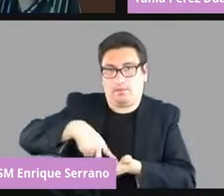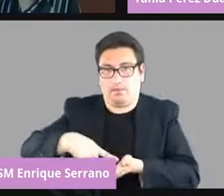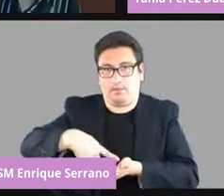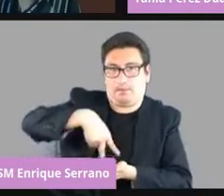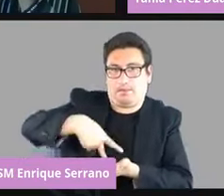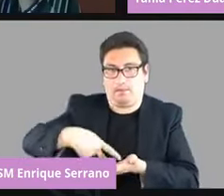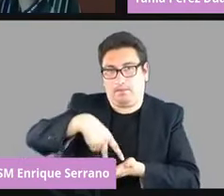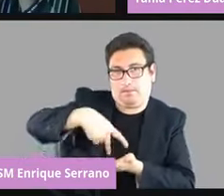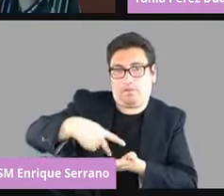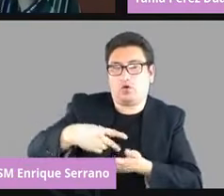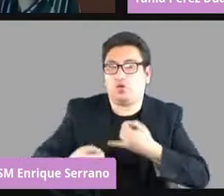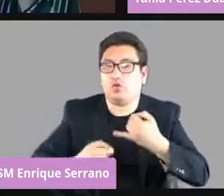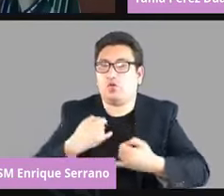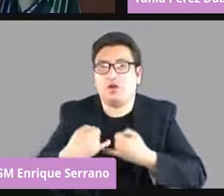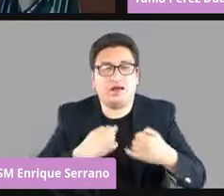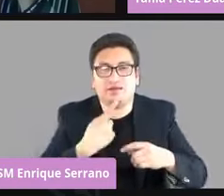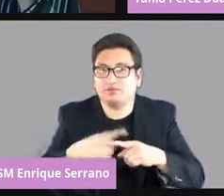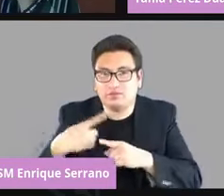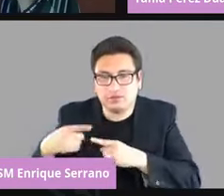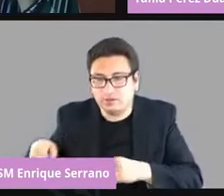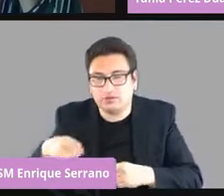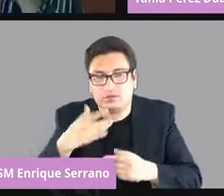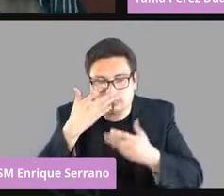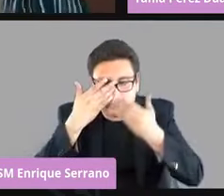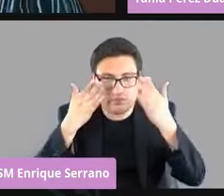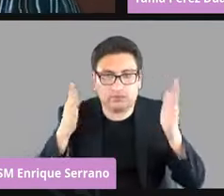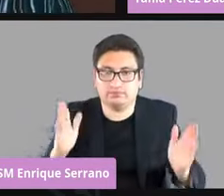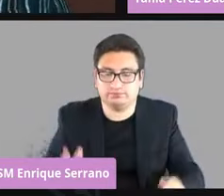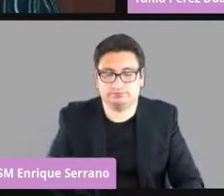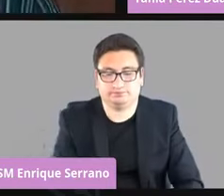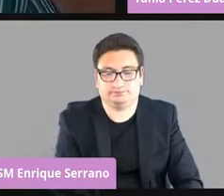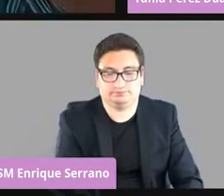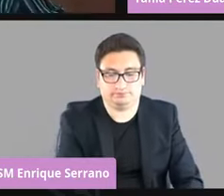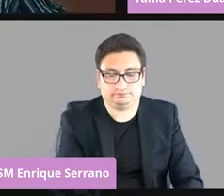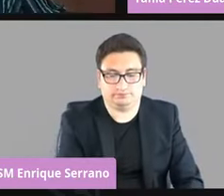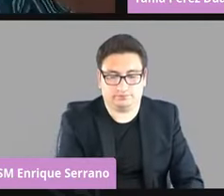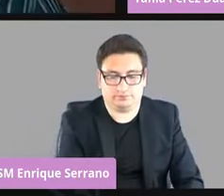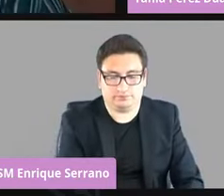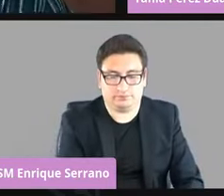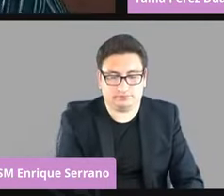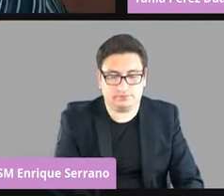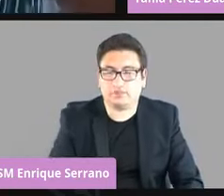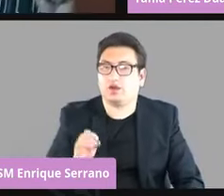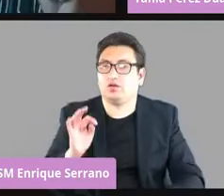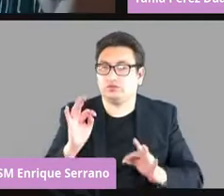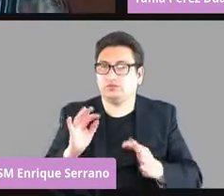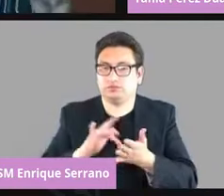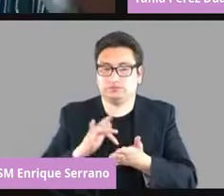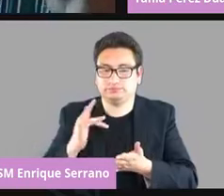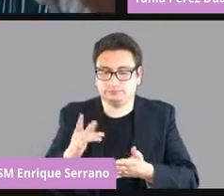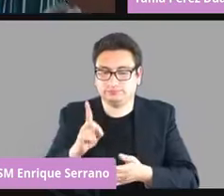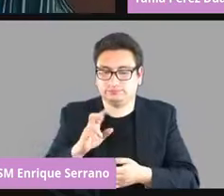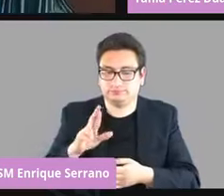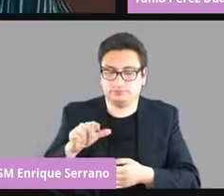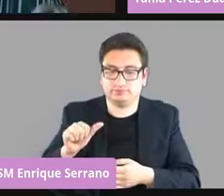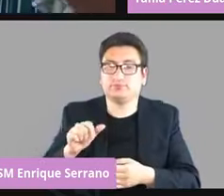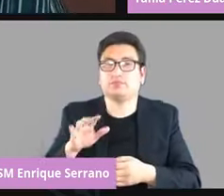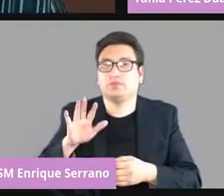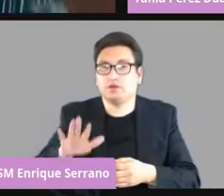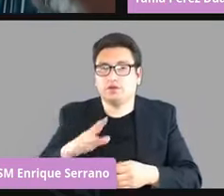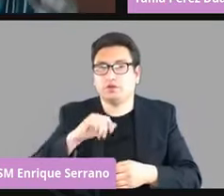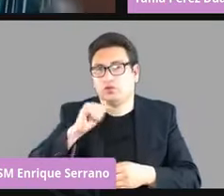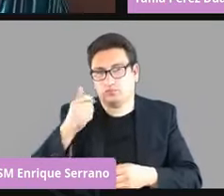a meterlo más hacia esa parte. Perfecto. Gracias, doctora. Dice, ¿cómo identificar que